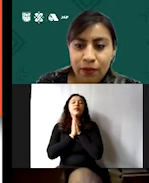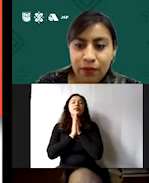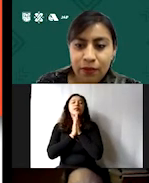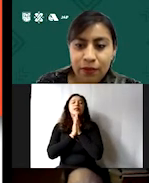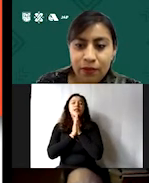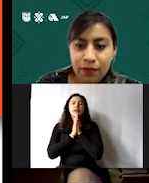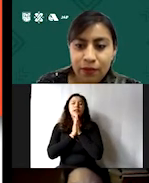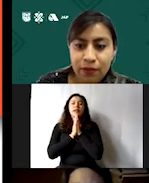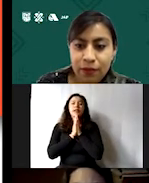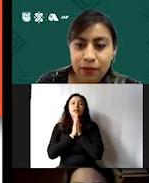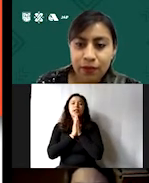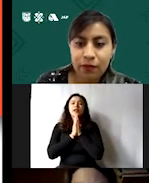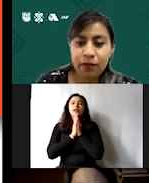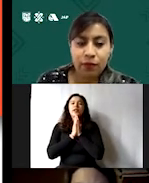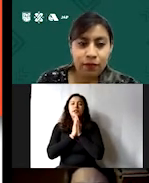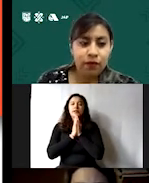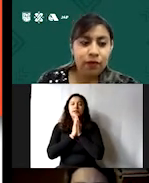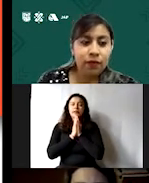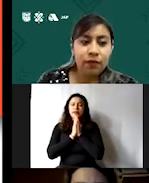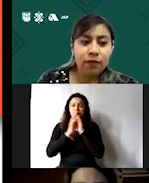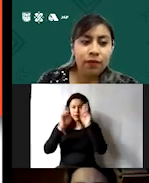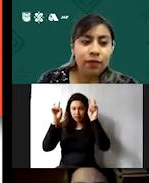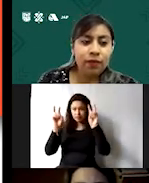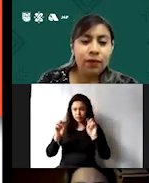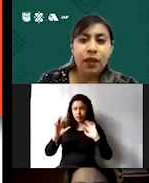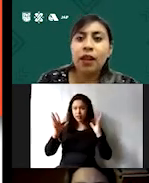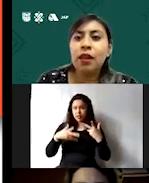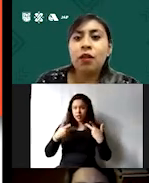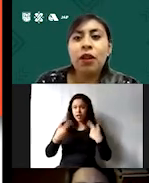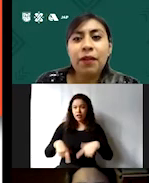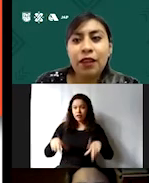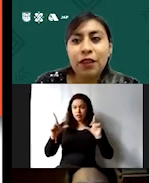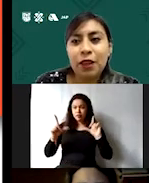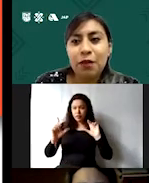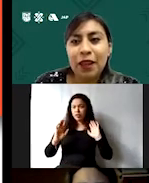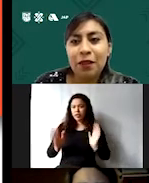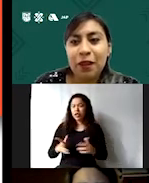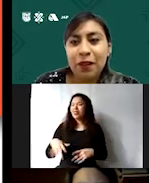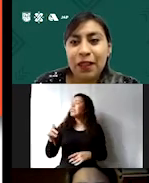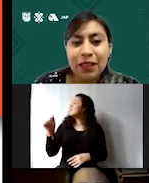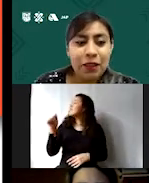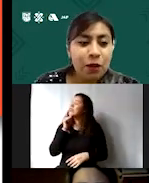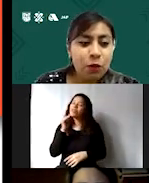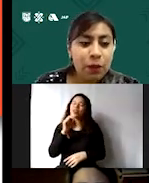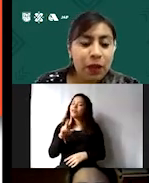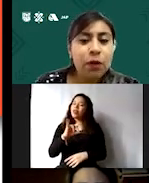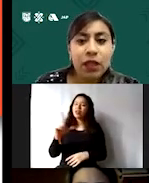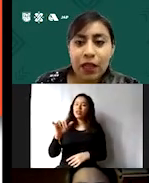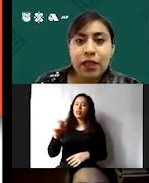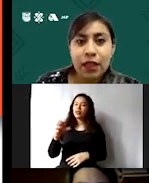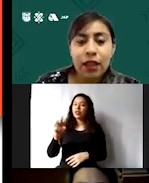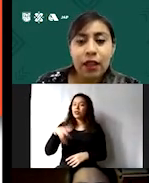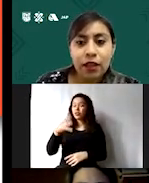los temas que nos son enviados. ¿Ya están en la plataforma? Todavía no, señor Vallejo. La verdad es que sí nos da mucha pena,